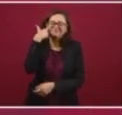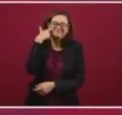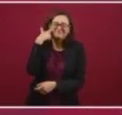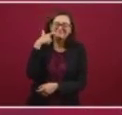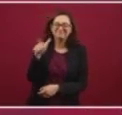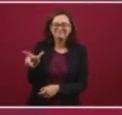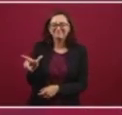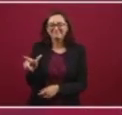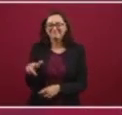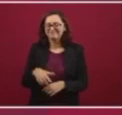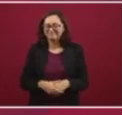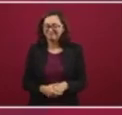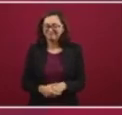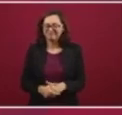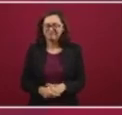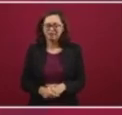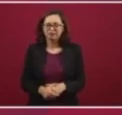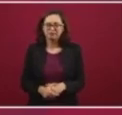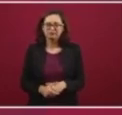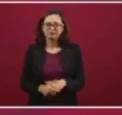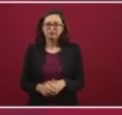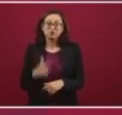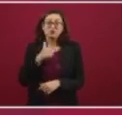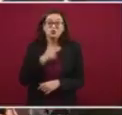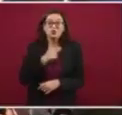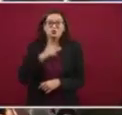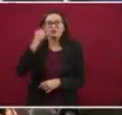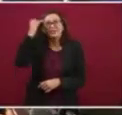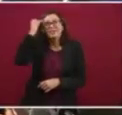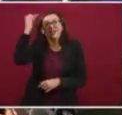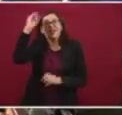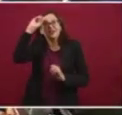Yo soy un idealista,